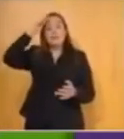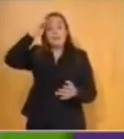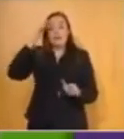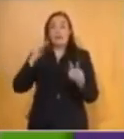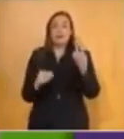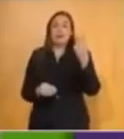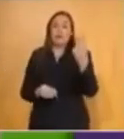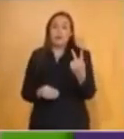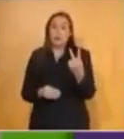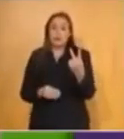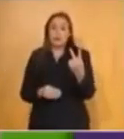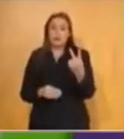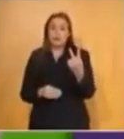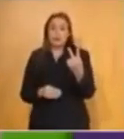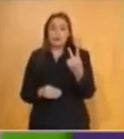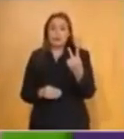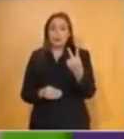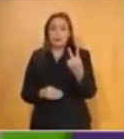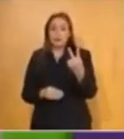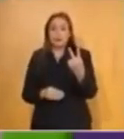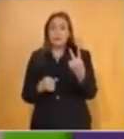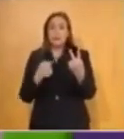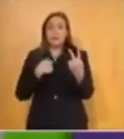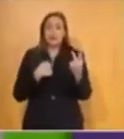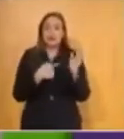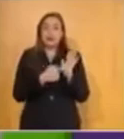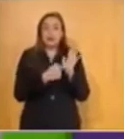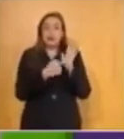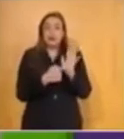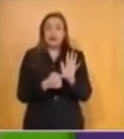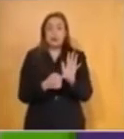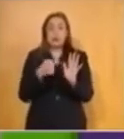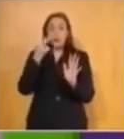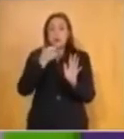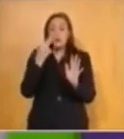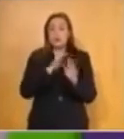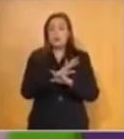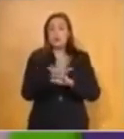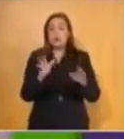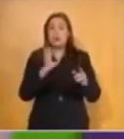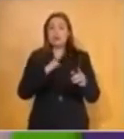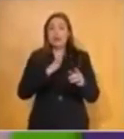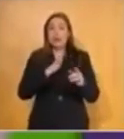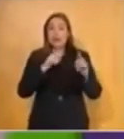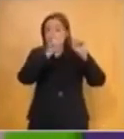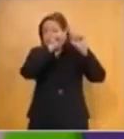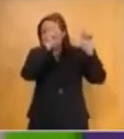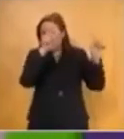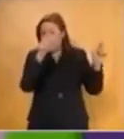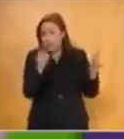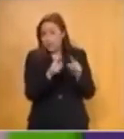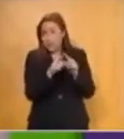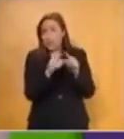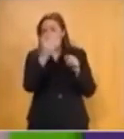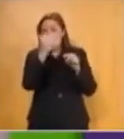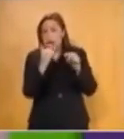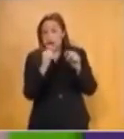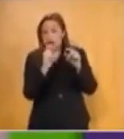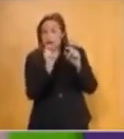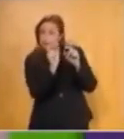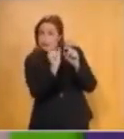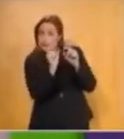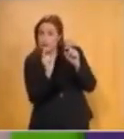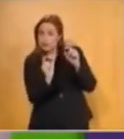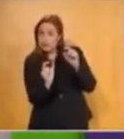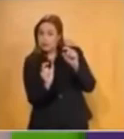2 globos de pensamiento. Y los remarco recordándote que utilizan pequeños círculos debajo de la nube o del globo en donde se